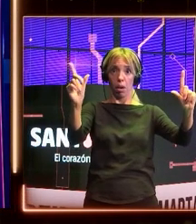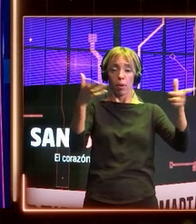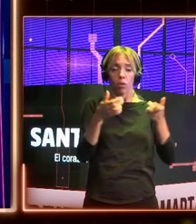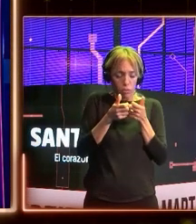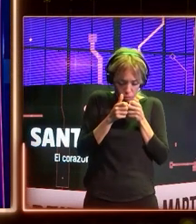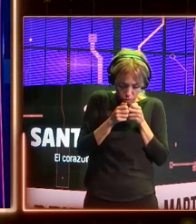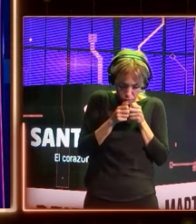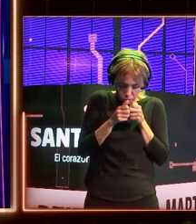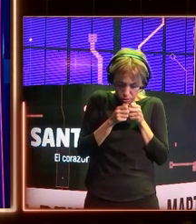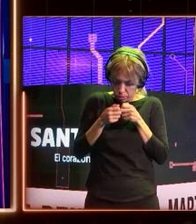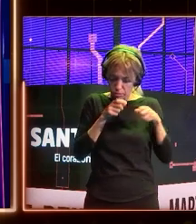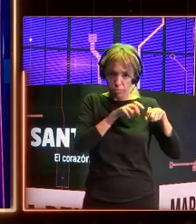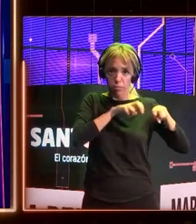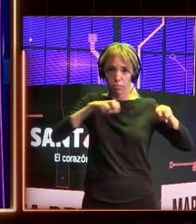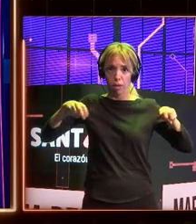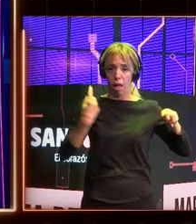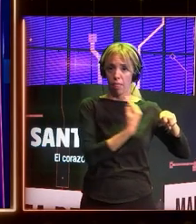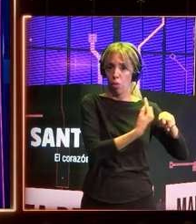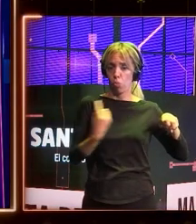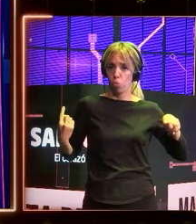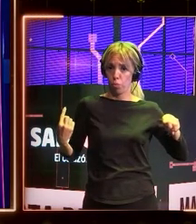sus propios dispositivos.